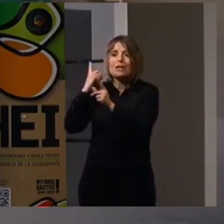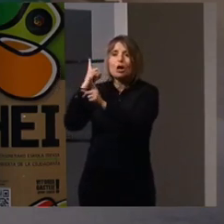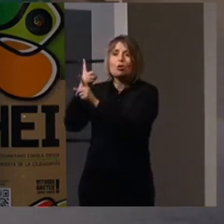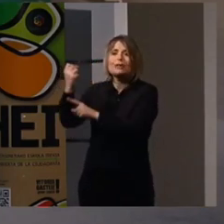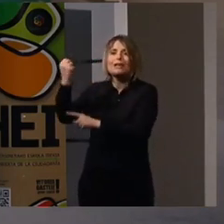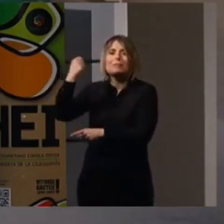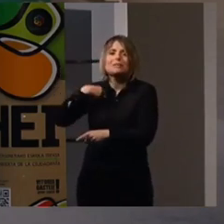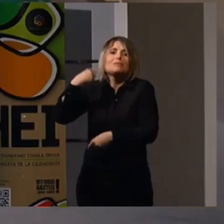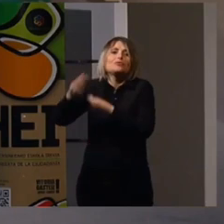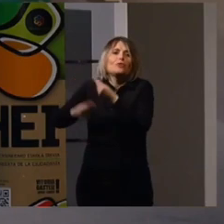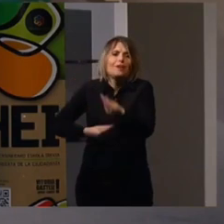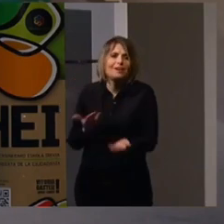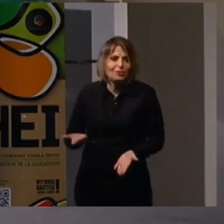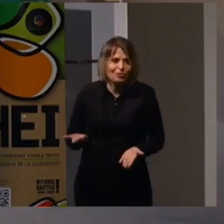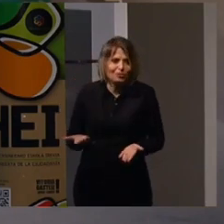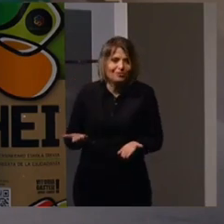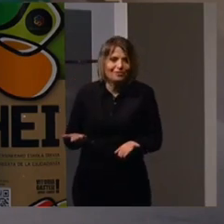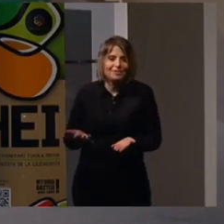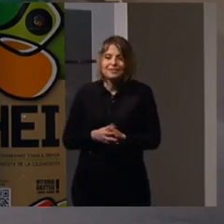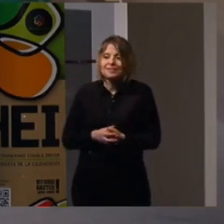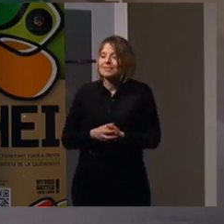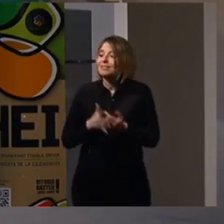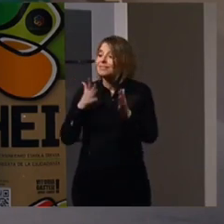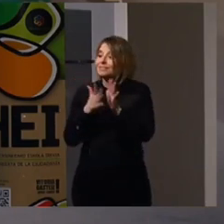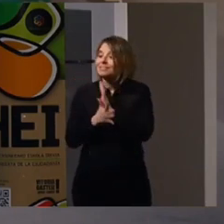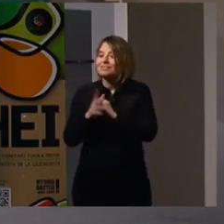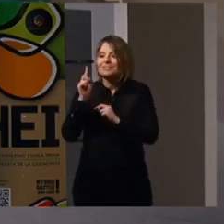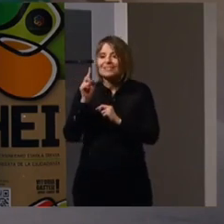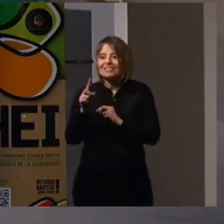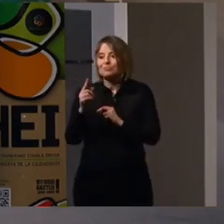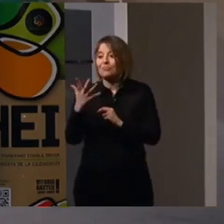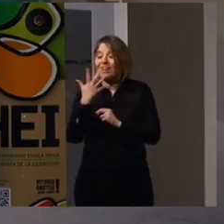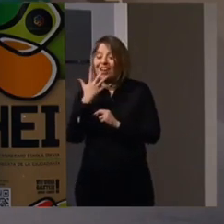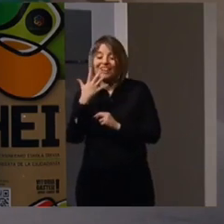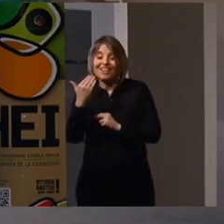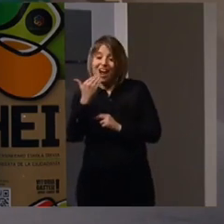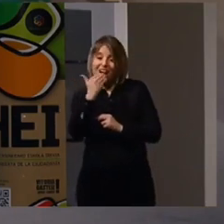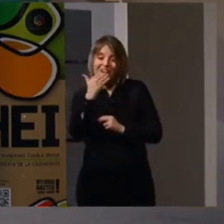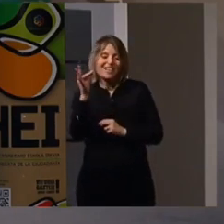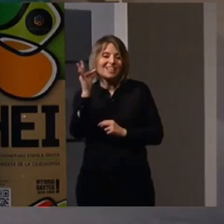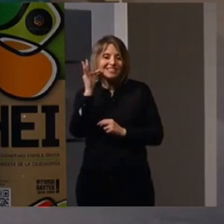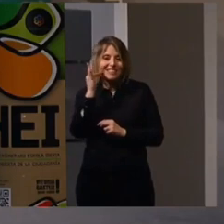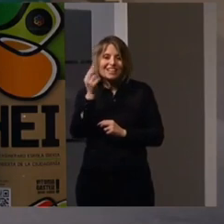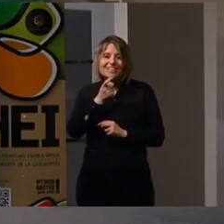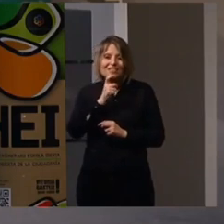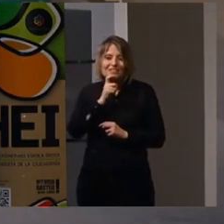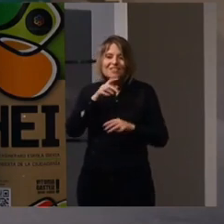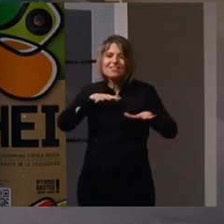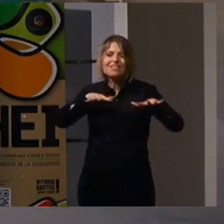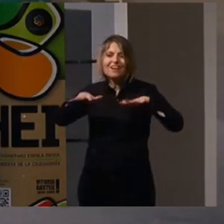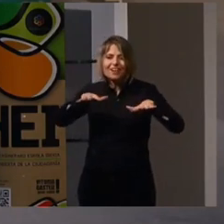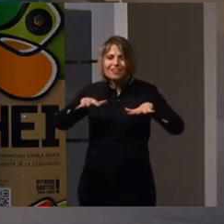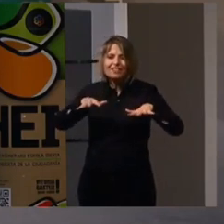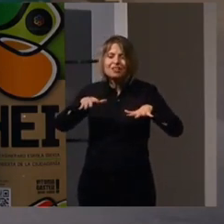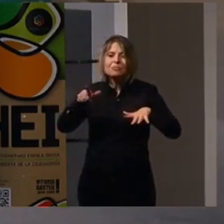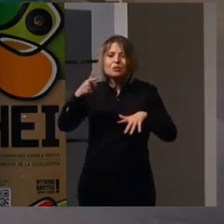¿no? Entonces es verdad como que desde esa carta como que cuesta articular una acción, pero a mí sí me parece